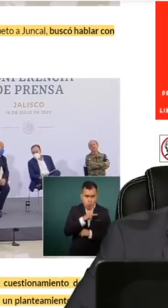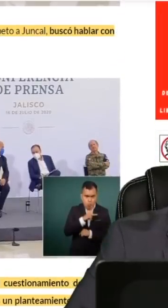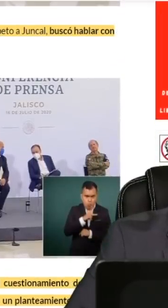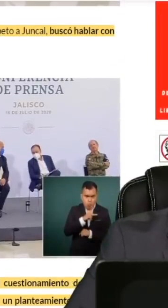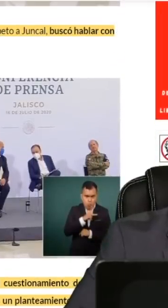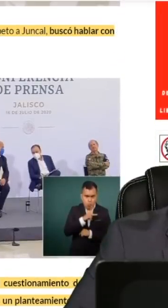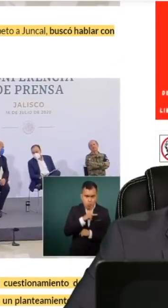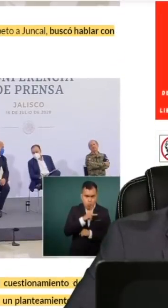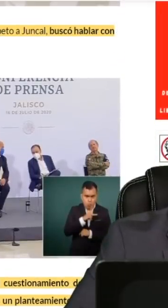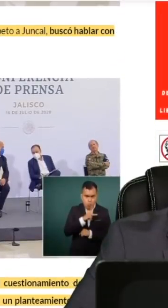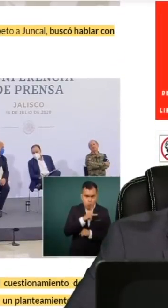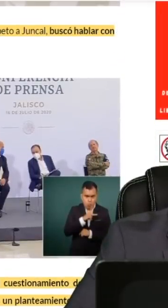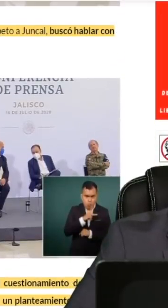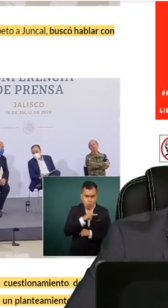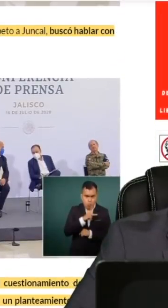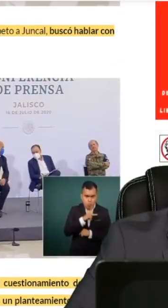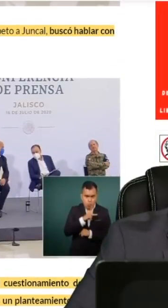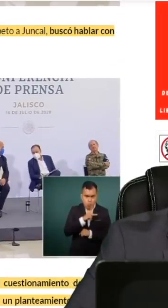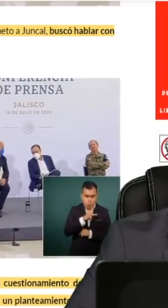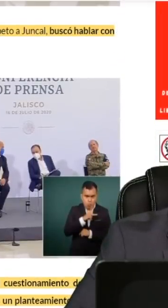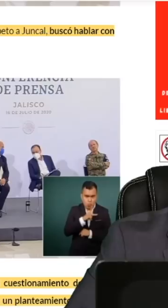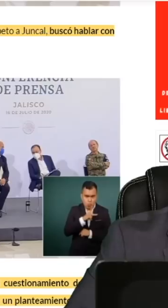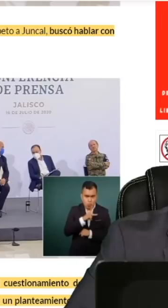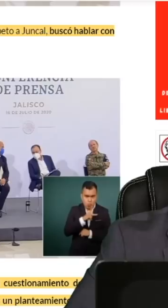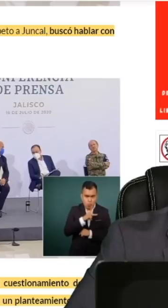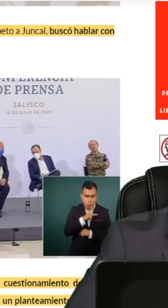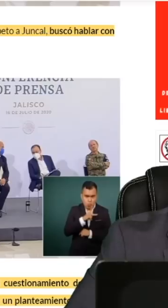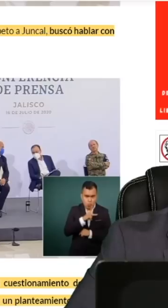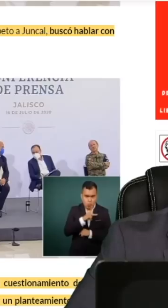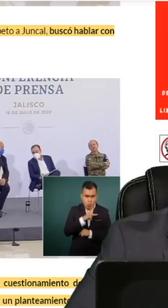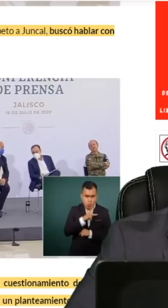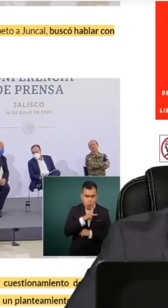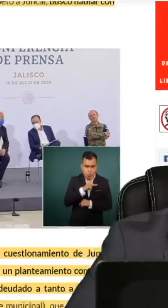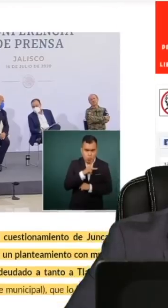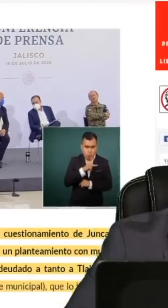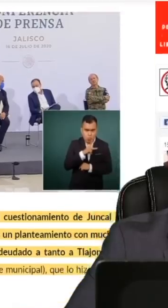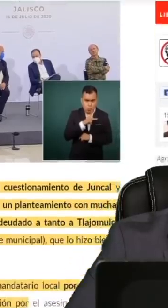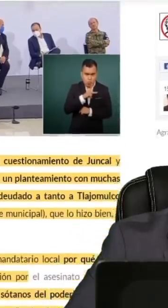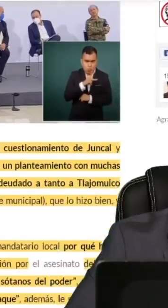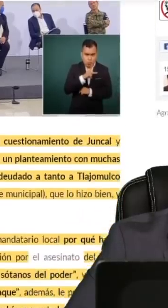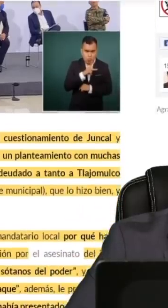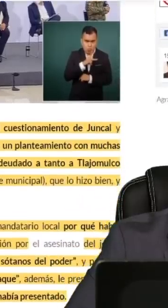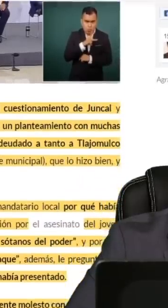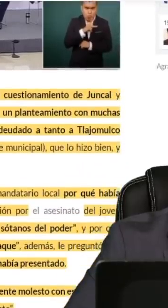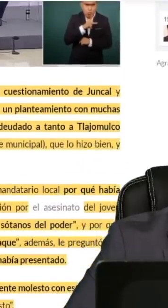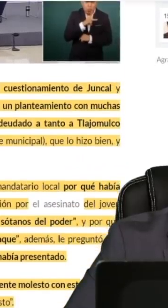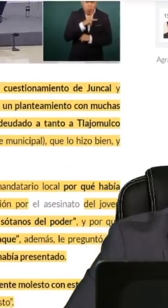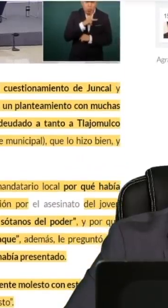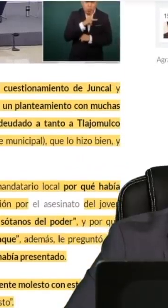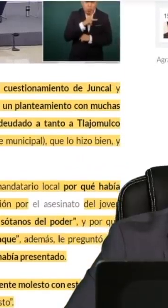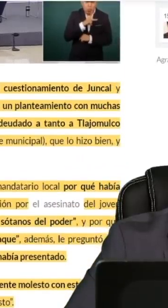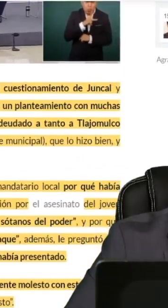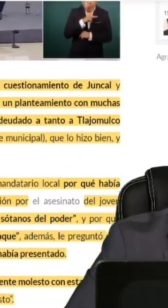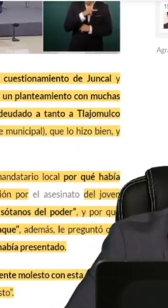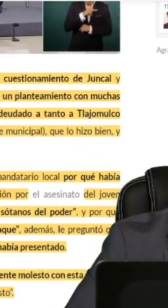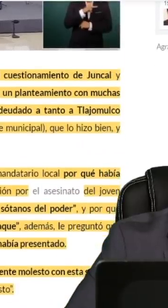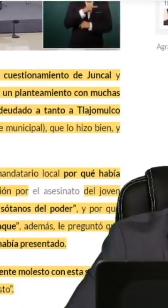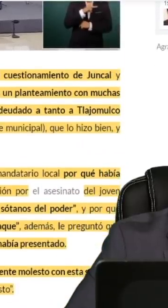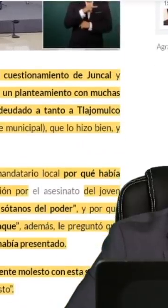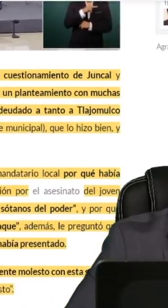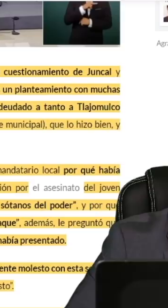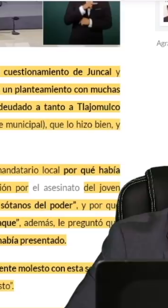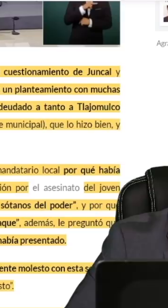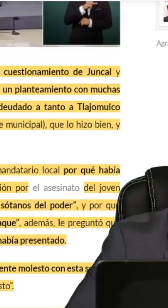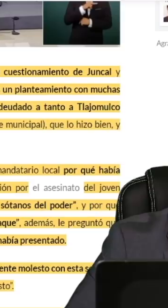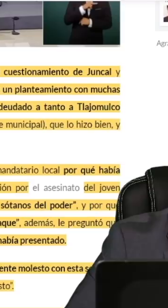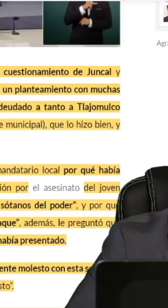posteriormente mostrando una enorme falta de respeto a juncal buscó a hablar con alfonso durazo a esta pregunta alfaro comenzó